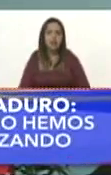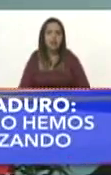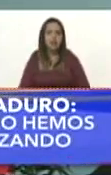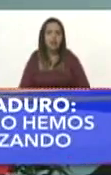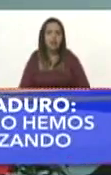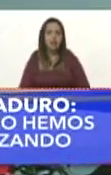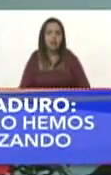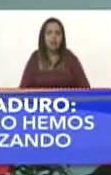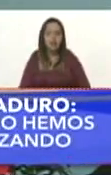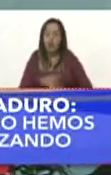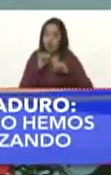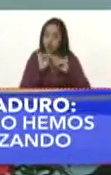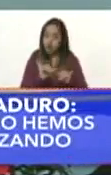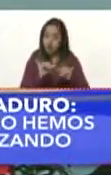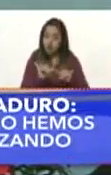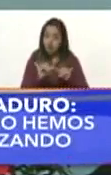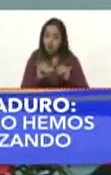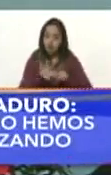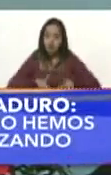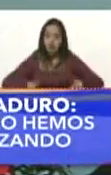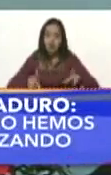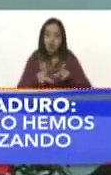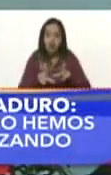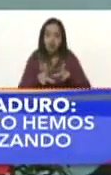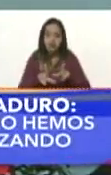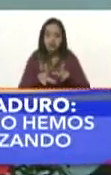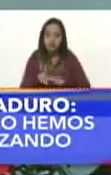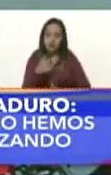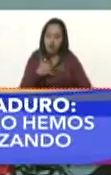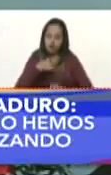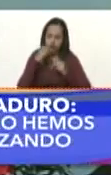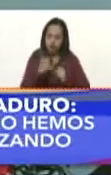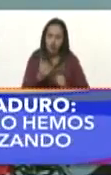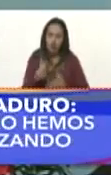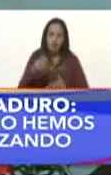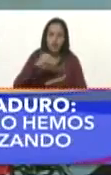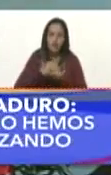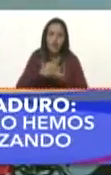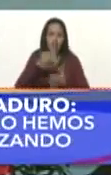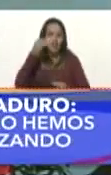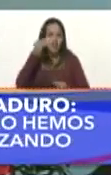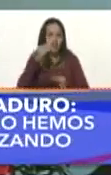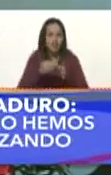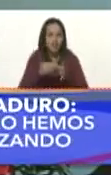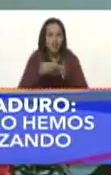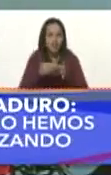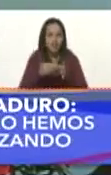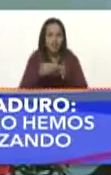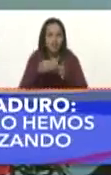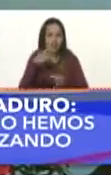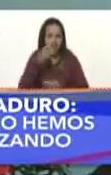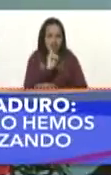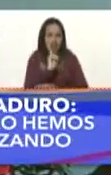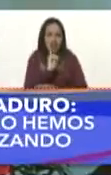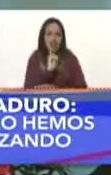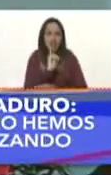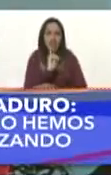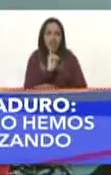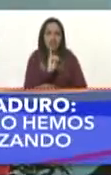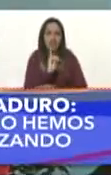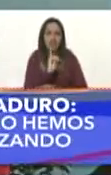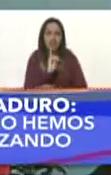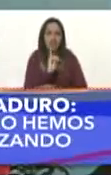Y allí me ratifiqué la fe absoluta que tengo en